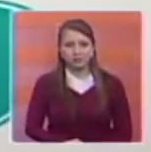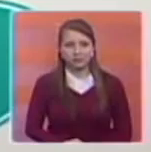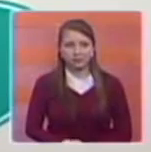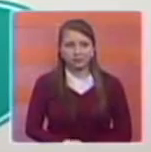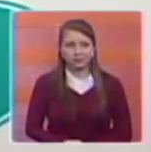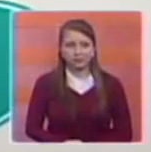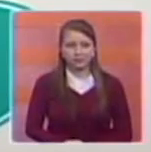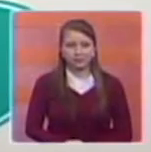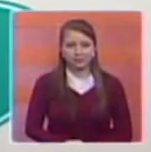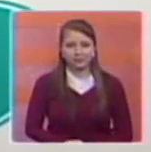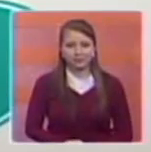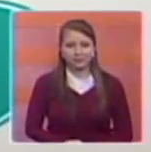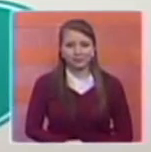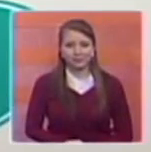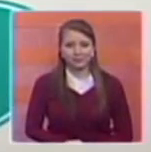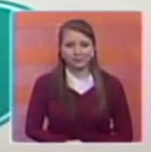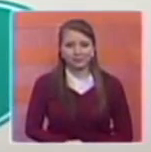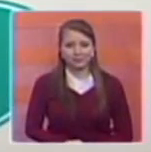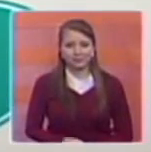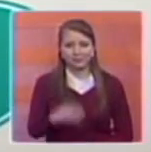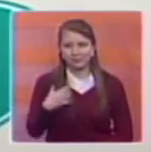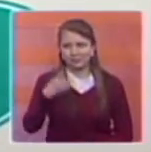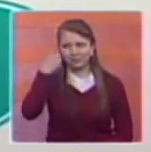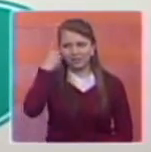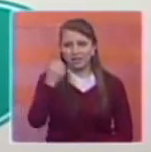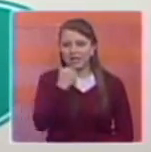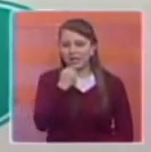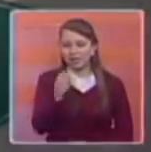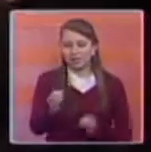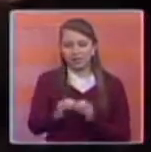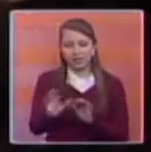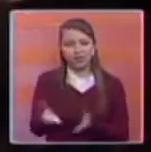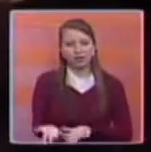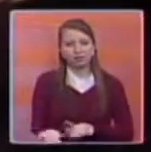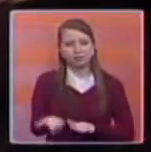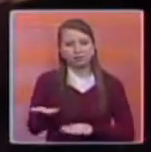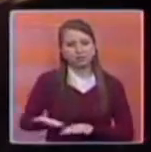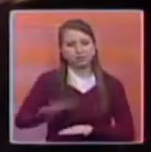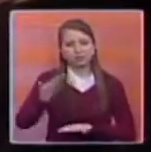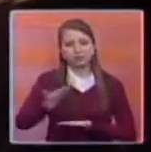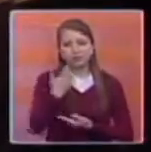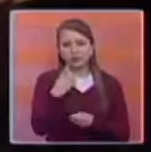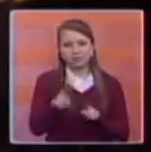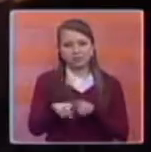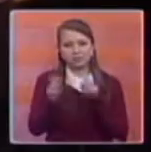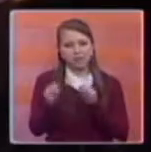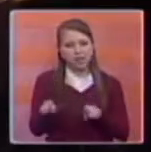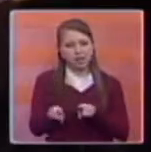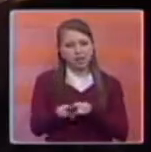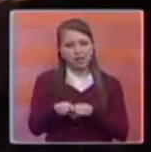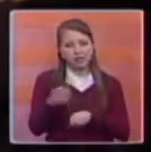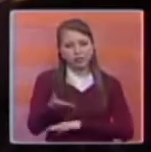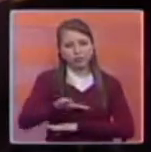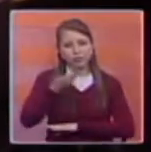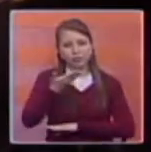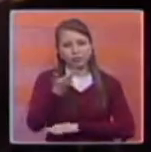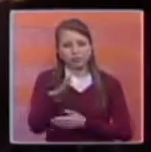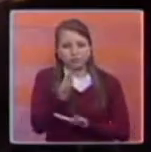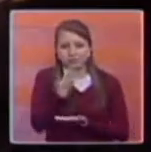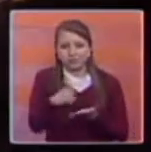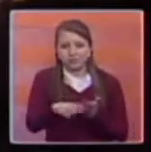miren. Nosotros, a mí se me ocurre que esto, dejándolo espesar, no necesariamente debe ser una sopa. Puede ser